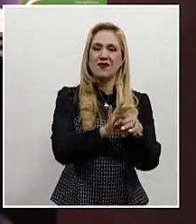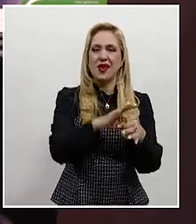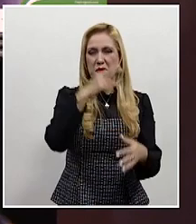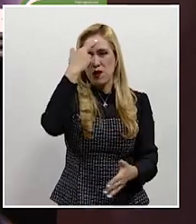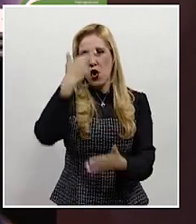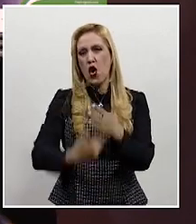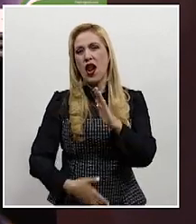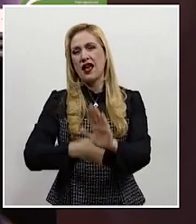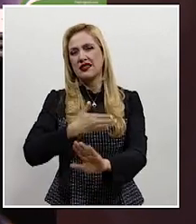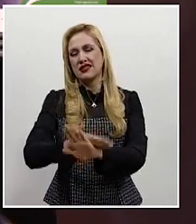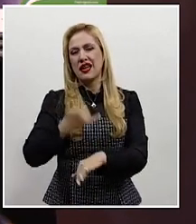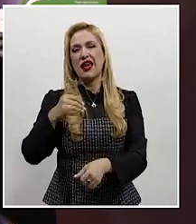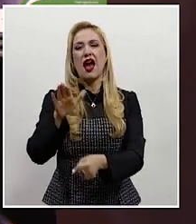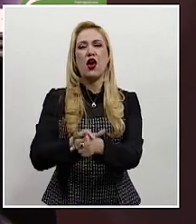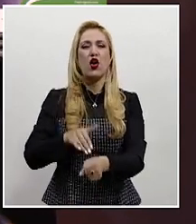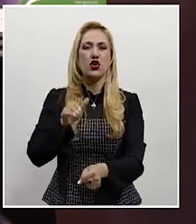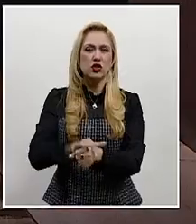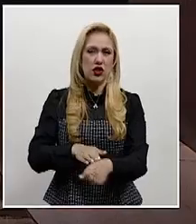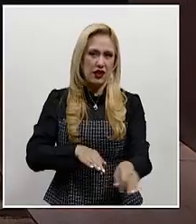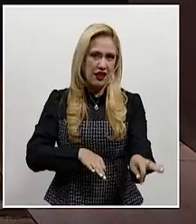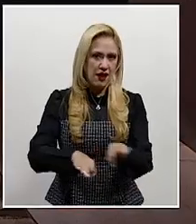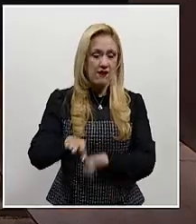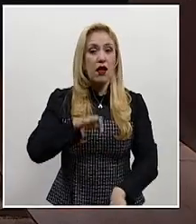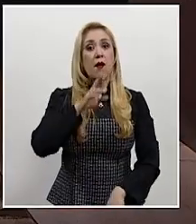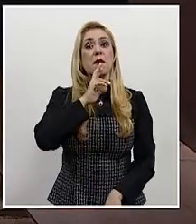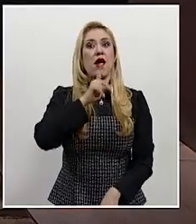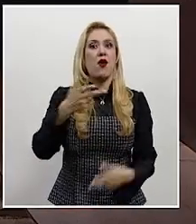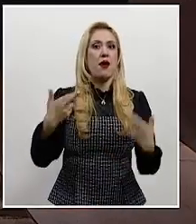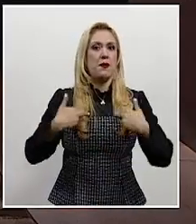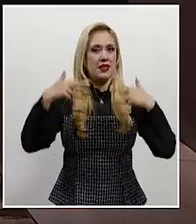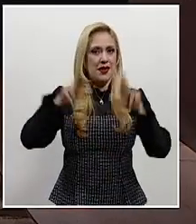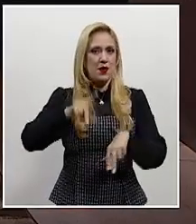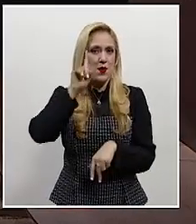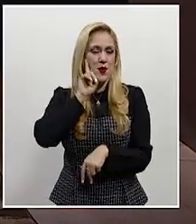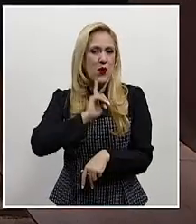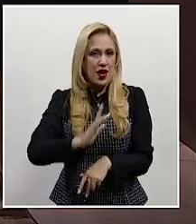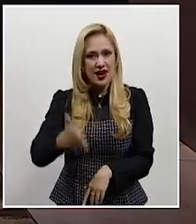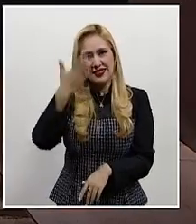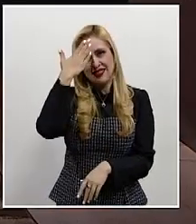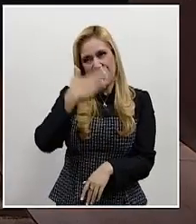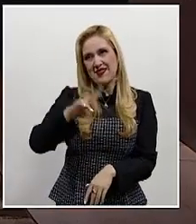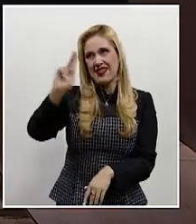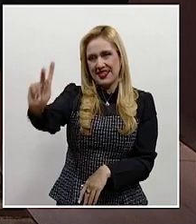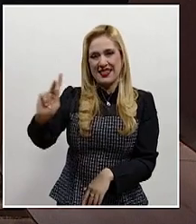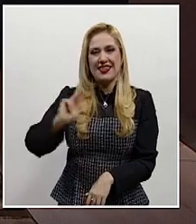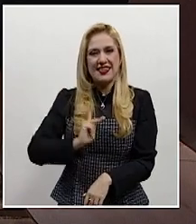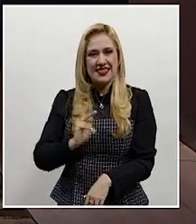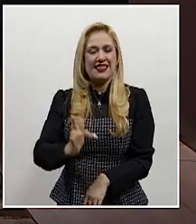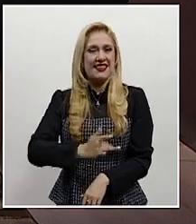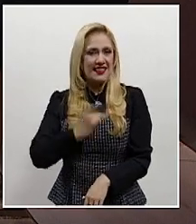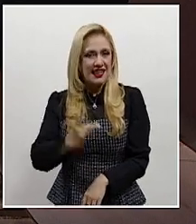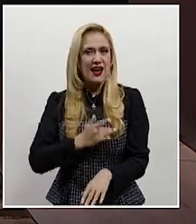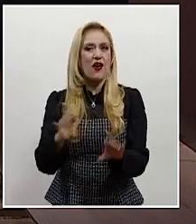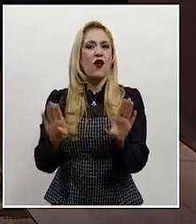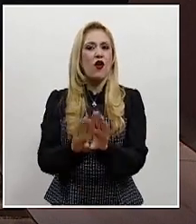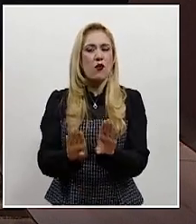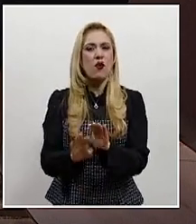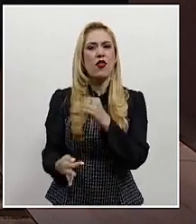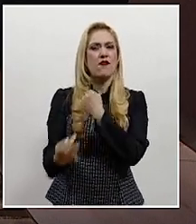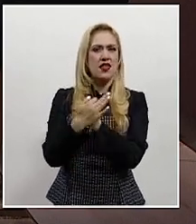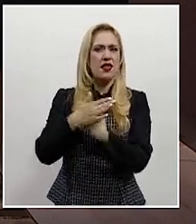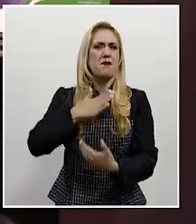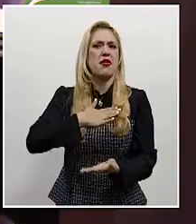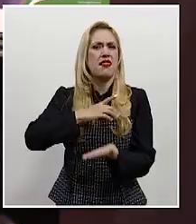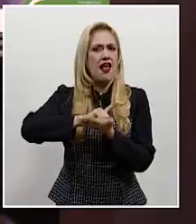avance, ¿no? Porque ahí van a tener esa representación directa. ¿Cuáles son sus inquietudes? ¿Qué es lo que te está pasando? ¿Cómo quieres que se defiendan tus derechos laborales?